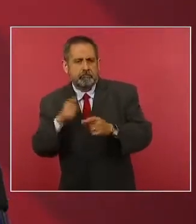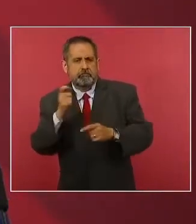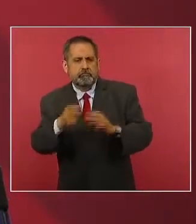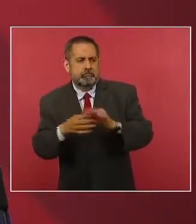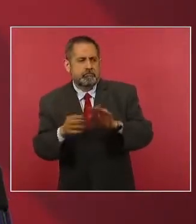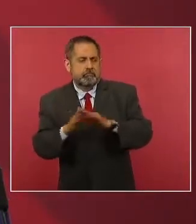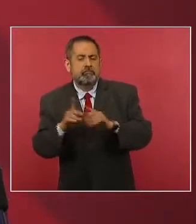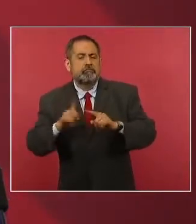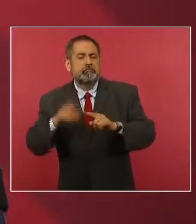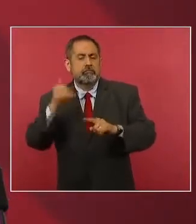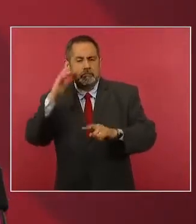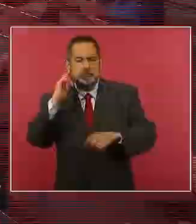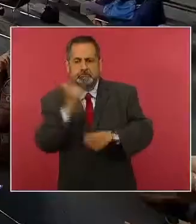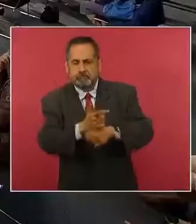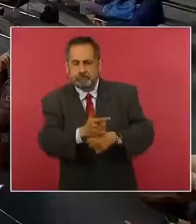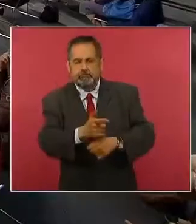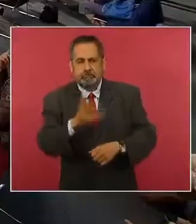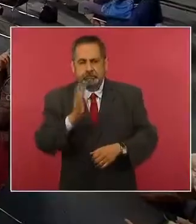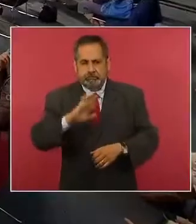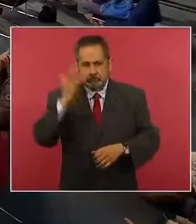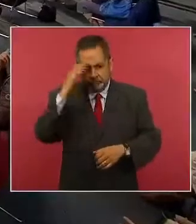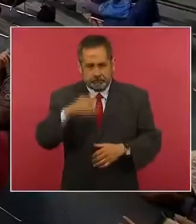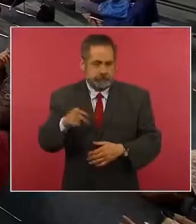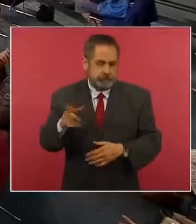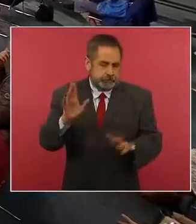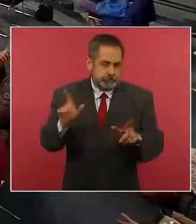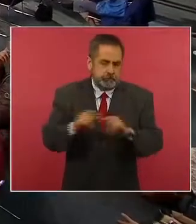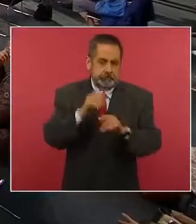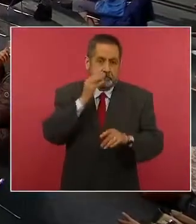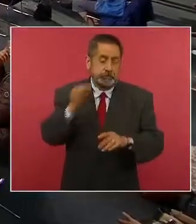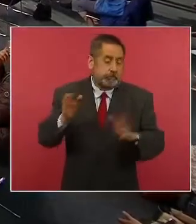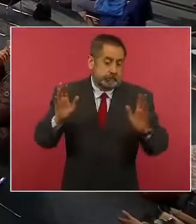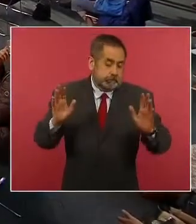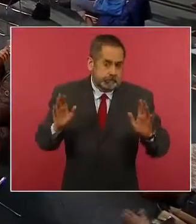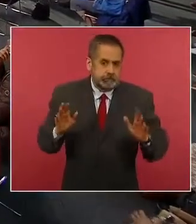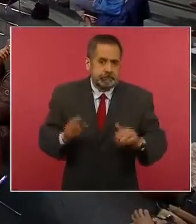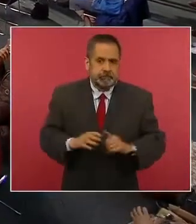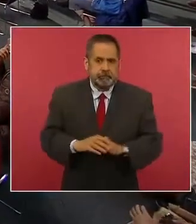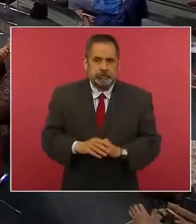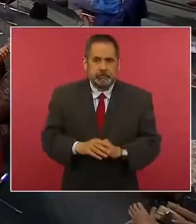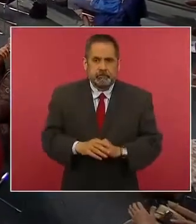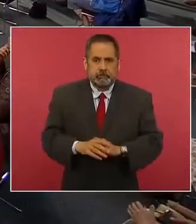identificado quién fue. Eso es pero no,